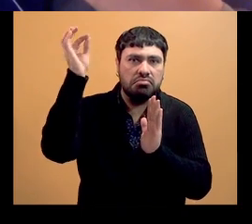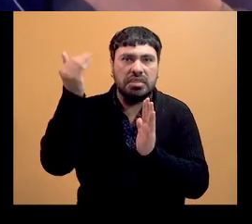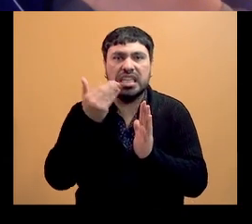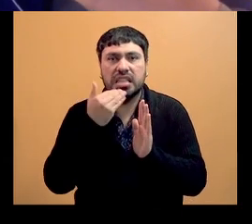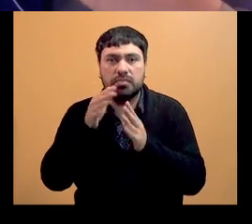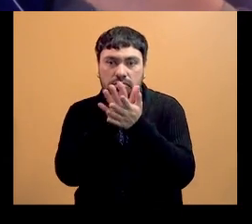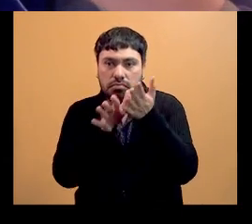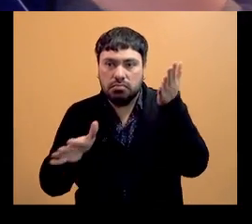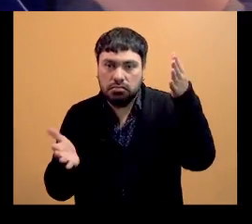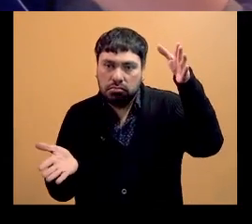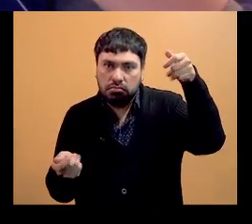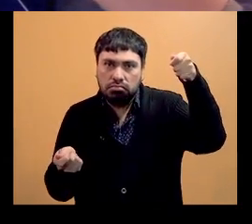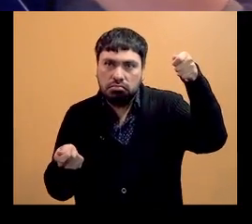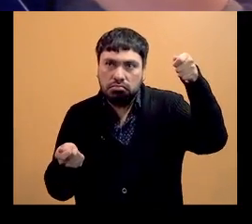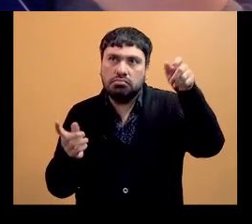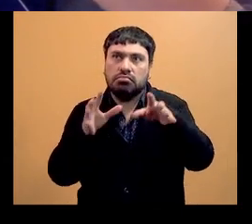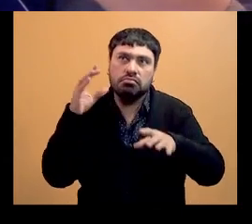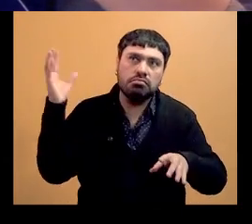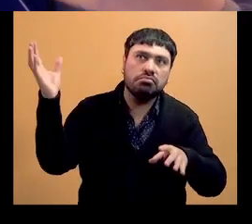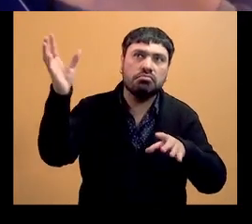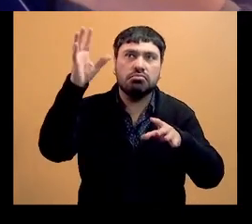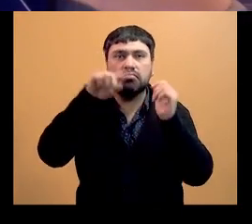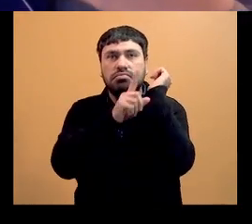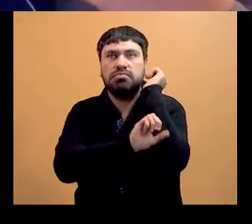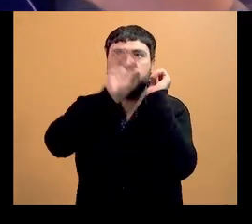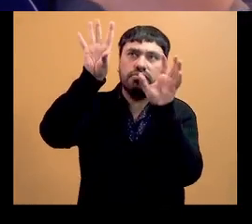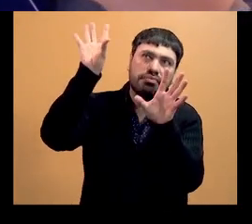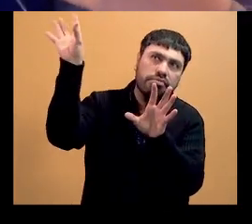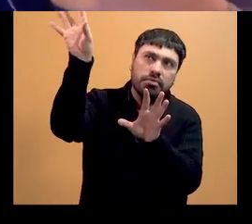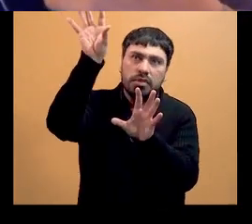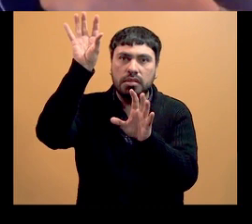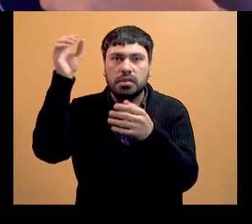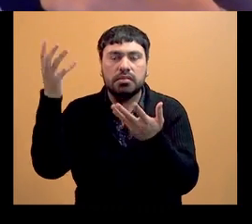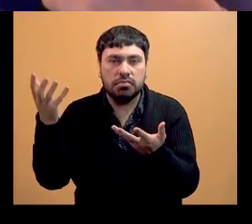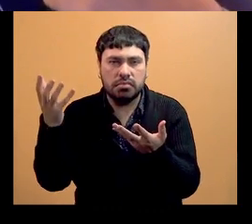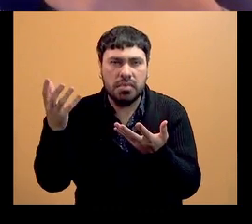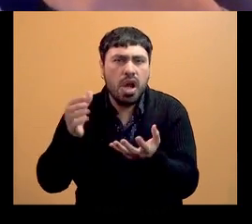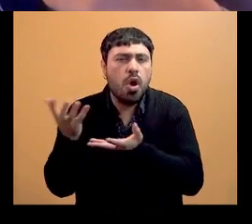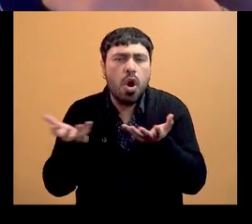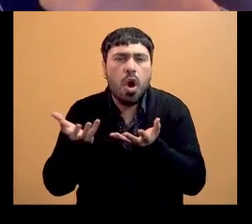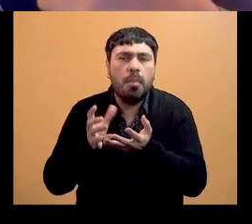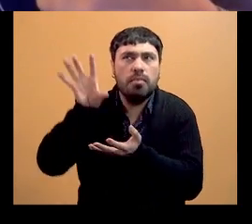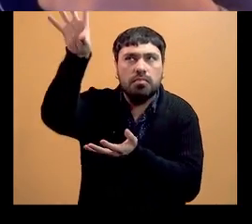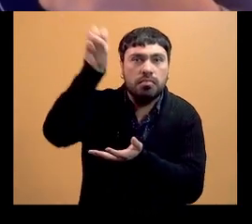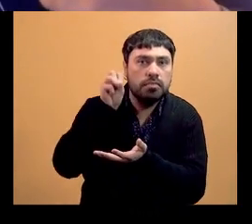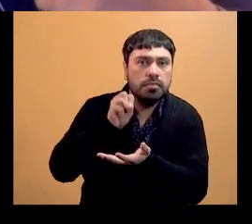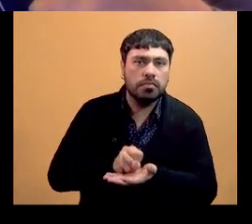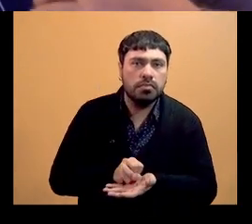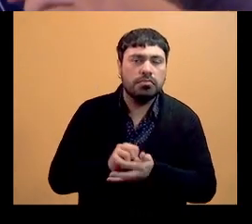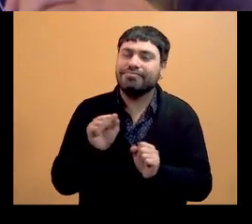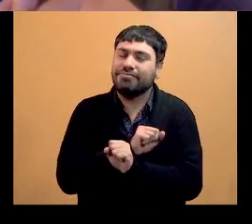Alguna vez cuando se han reparado piezas del Hubble, algunas incluso quedaron en órbita porque no fueron capaces los astronautas de capturarlas cuando